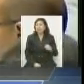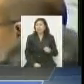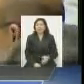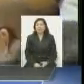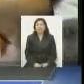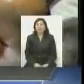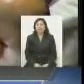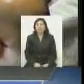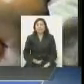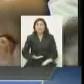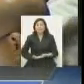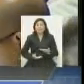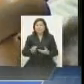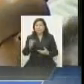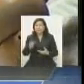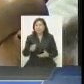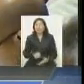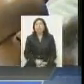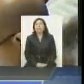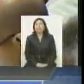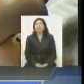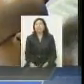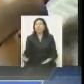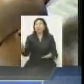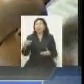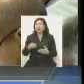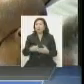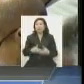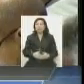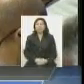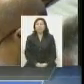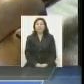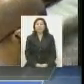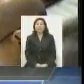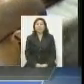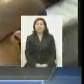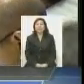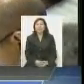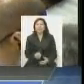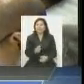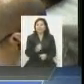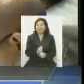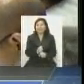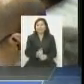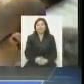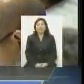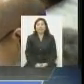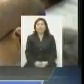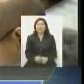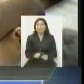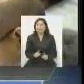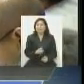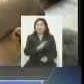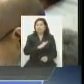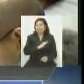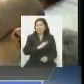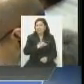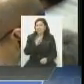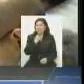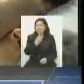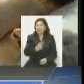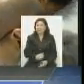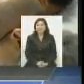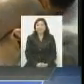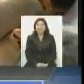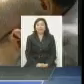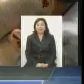derechos de las personas. Por otro lado, no se ha tomado en cuenta a los trabajadores. Sin embargo, la fiscal de prevención del delito sigue en su